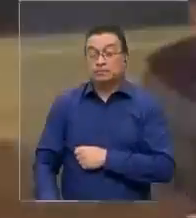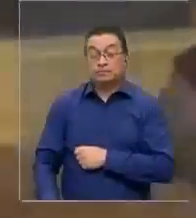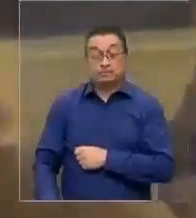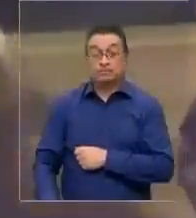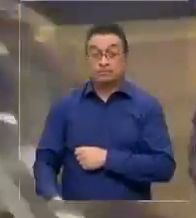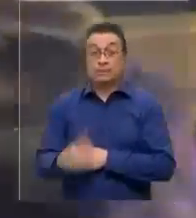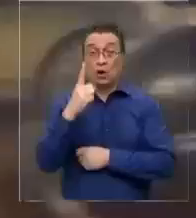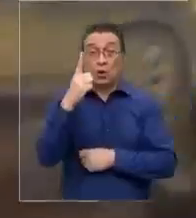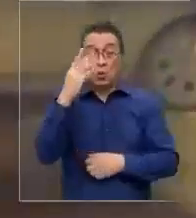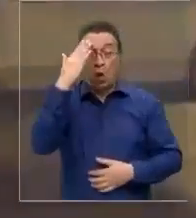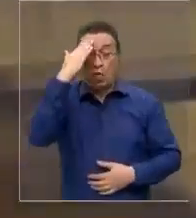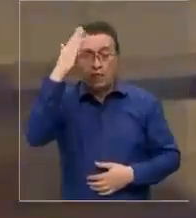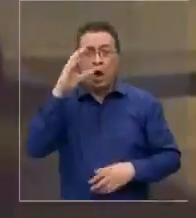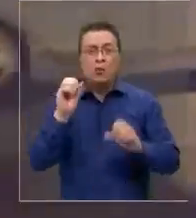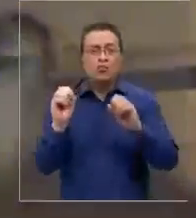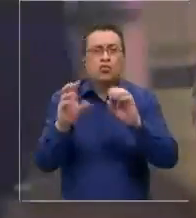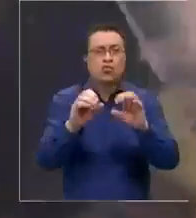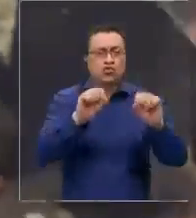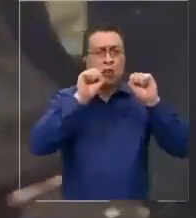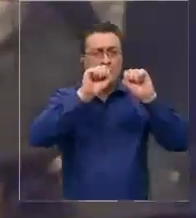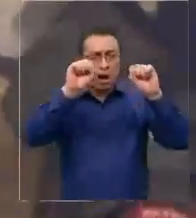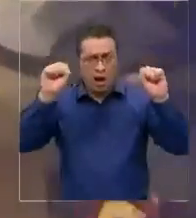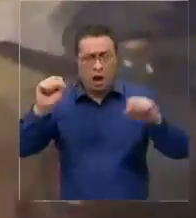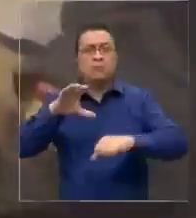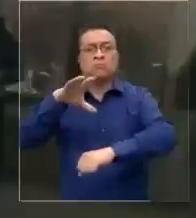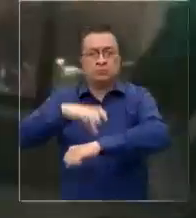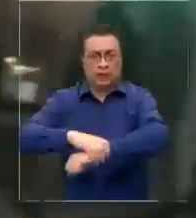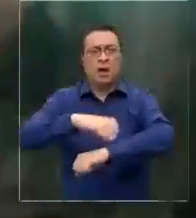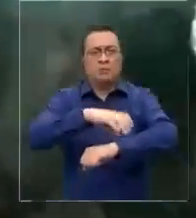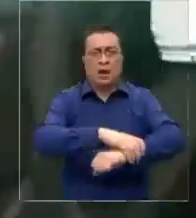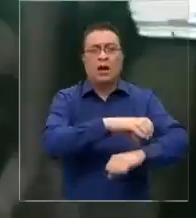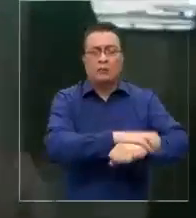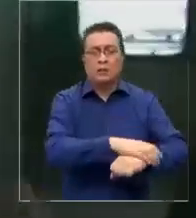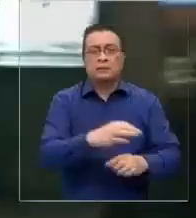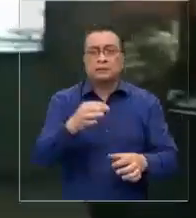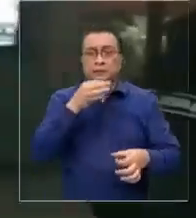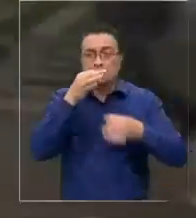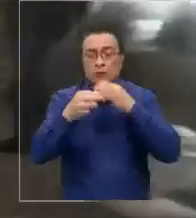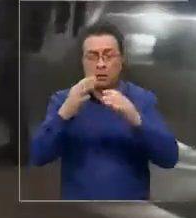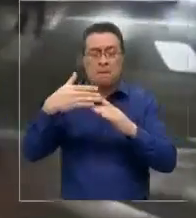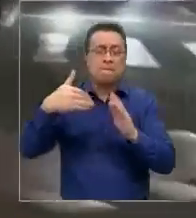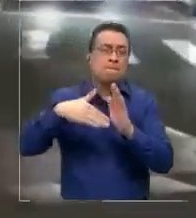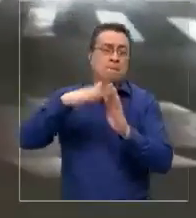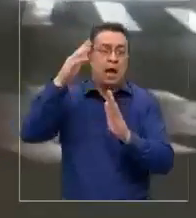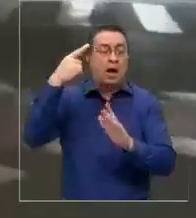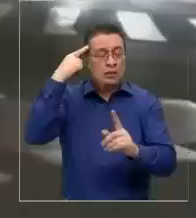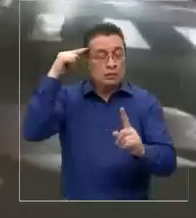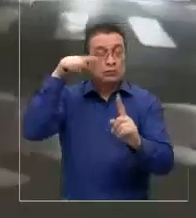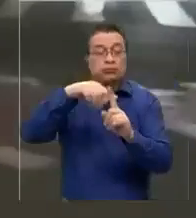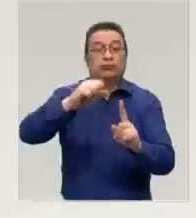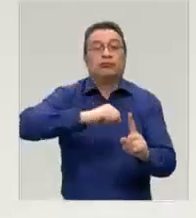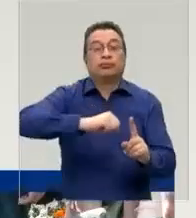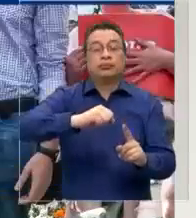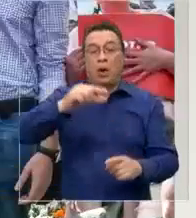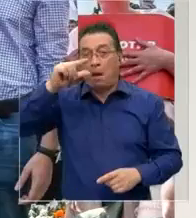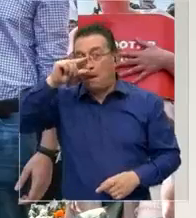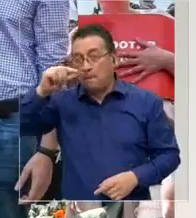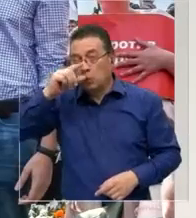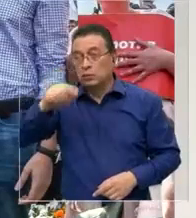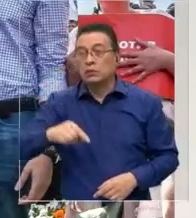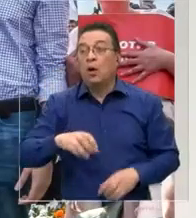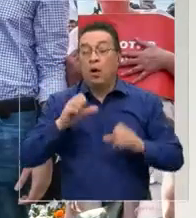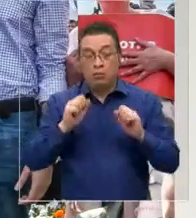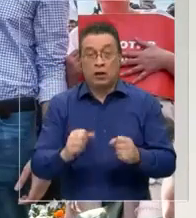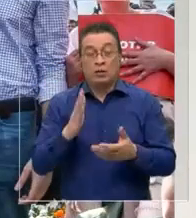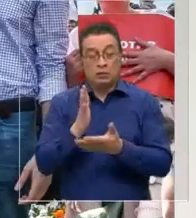En un solo día, cientos de manifestantes fueron detenidos tras el llamado del principal opositor a Vladimir Putin. Si puede organizar